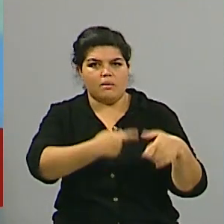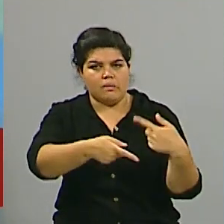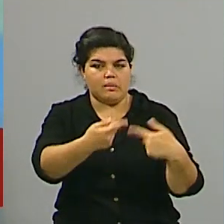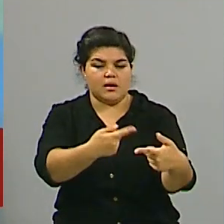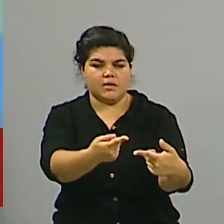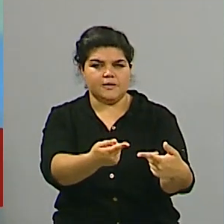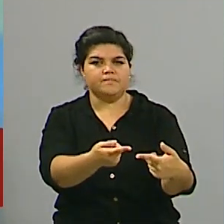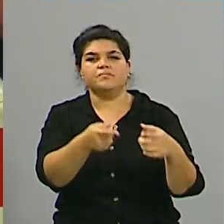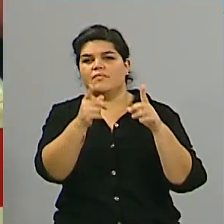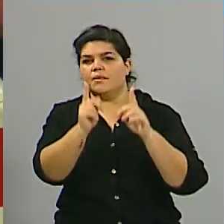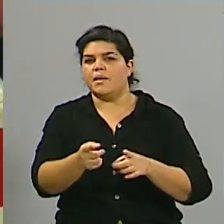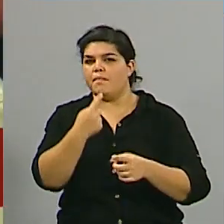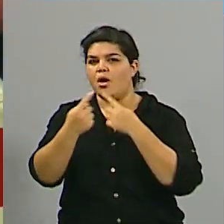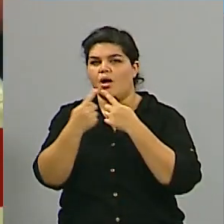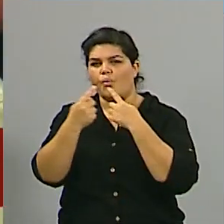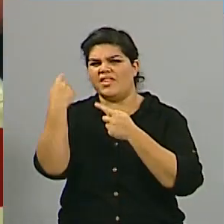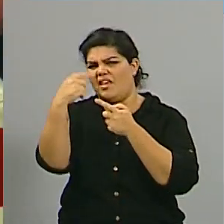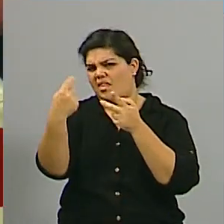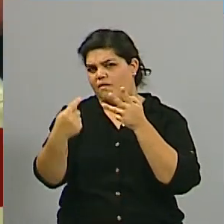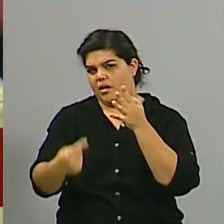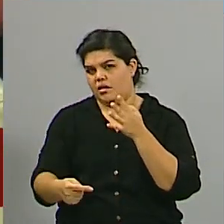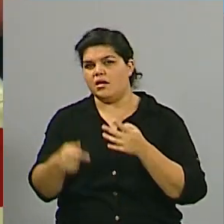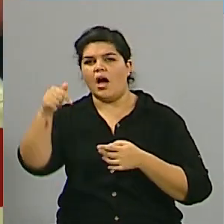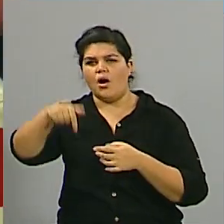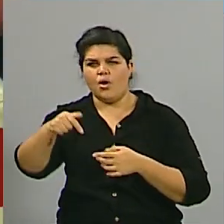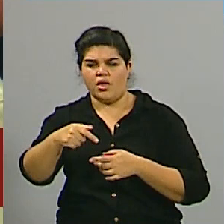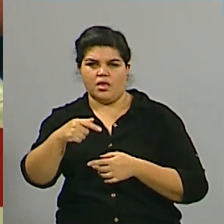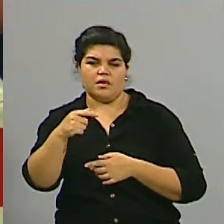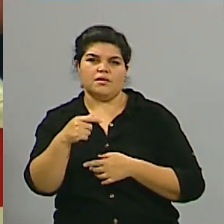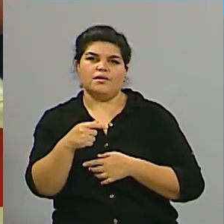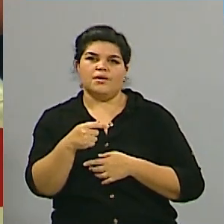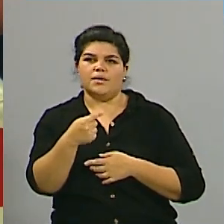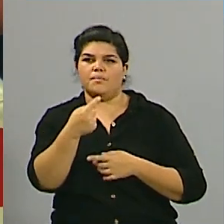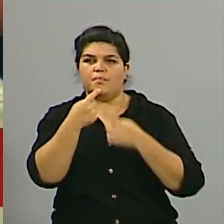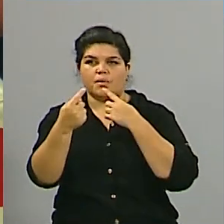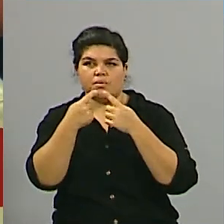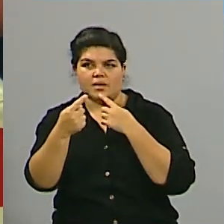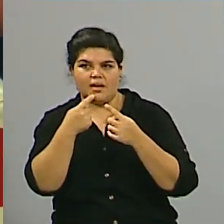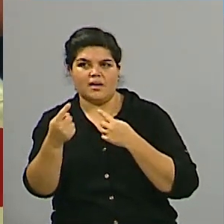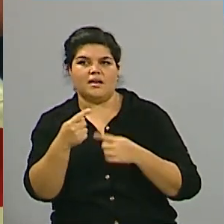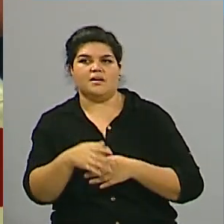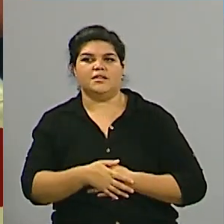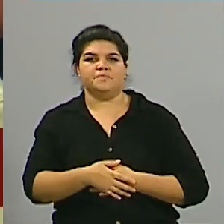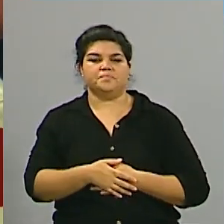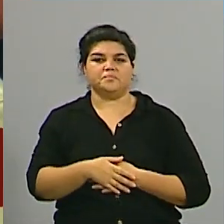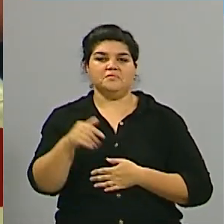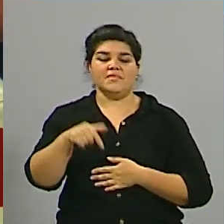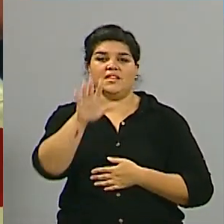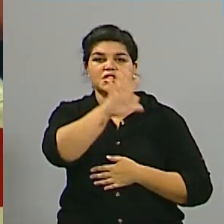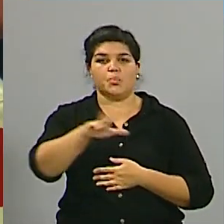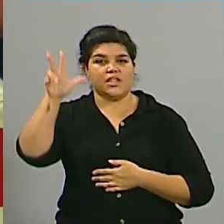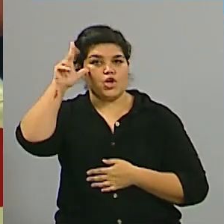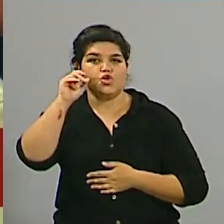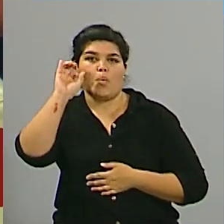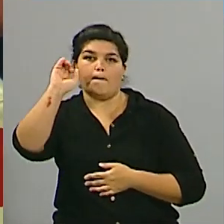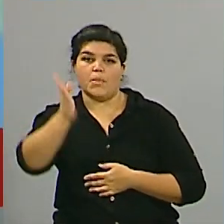escuchaba hoy una, por ejemplo, que decía que, si no me equivoco, el 58% de los encuestados creía que no había que pagarle al Fondo Monetario Internacional. Digamos, también hay una postura